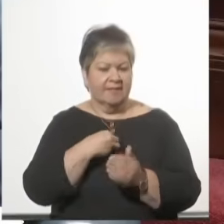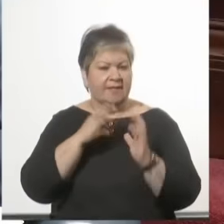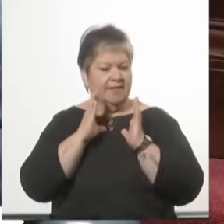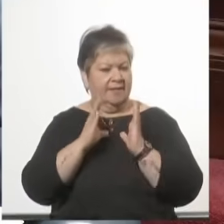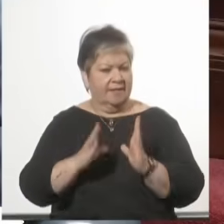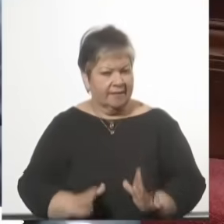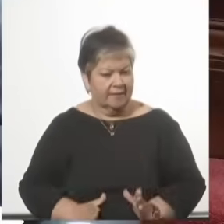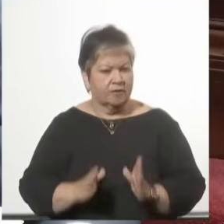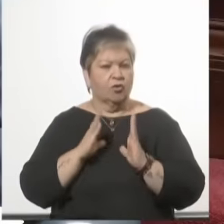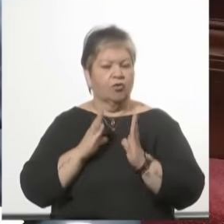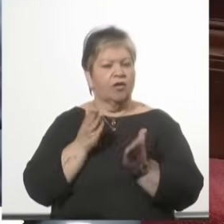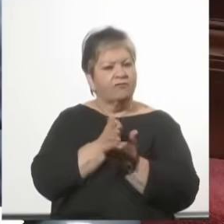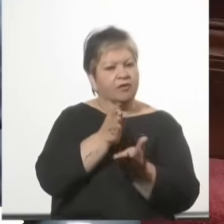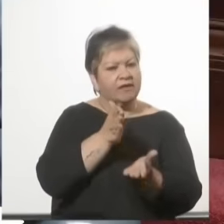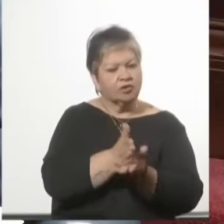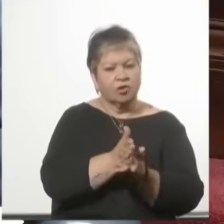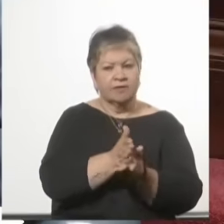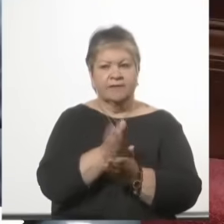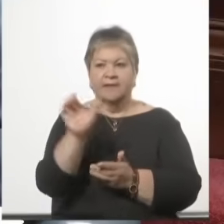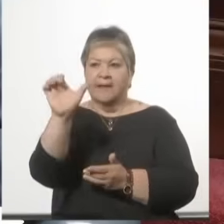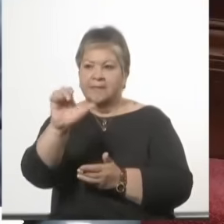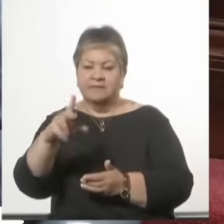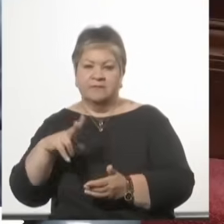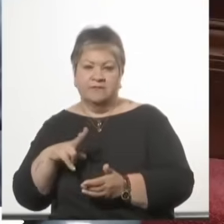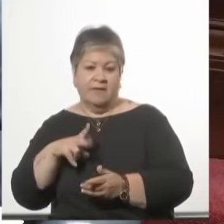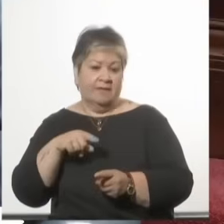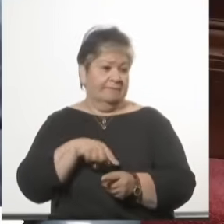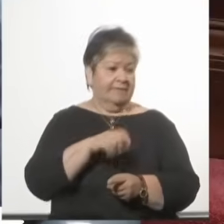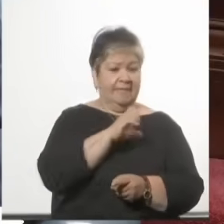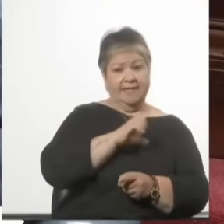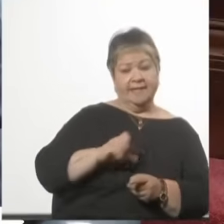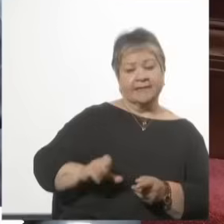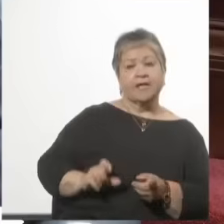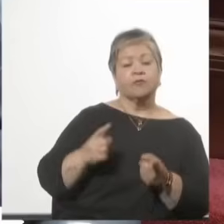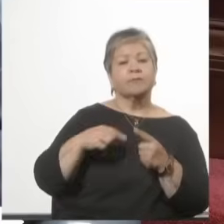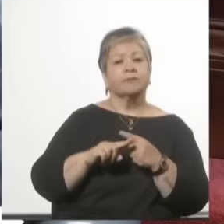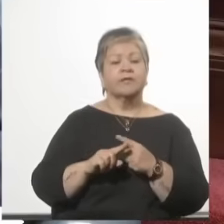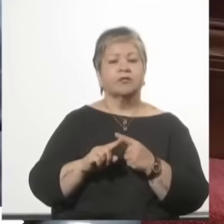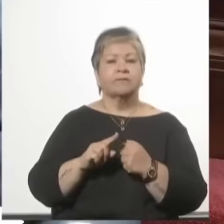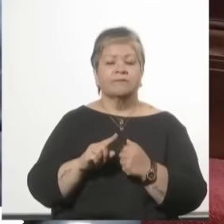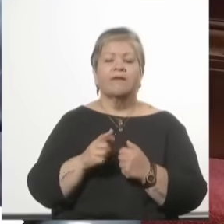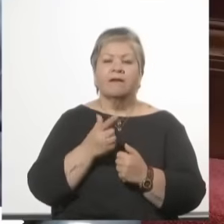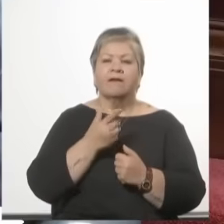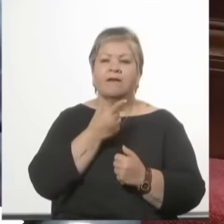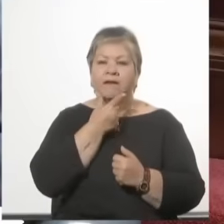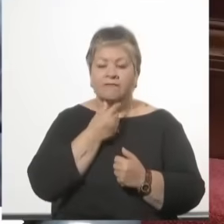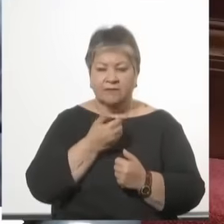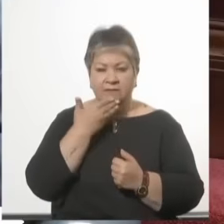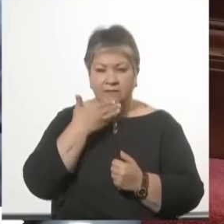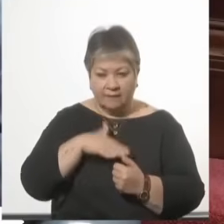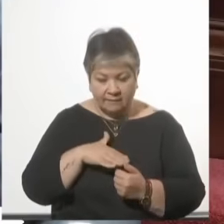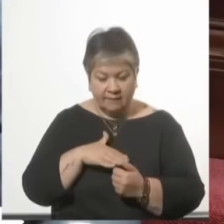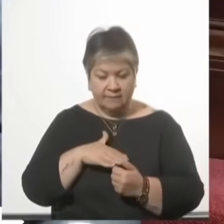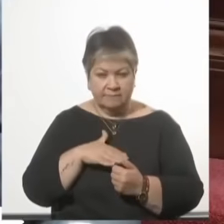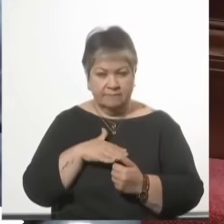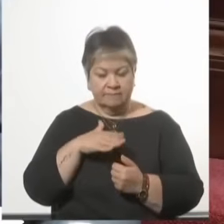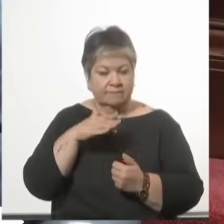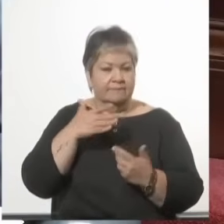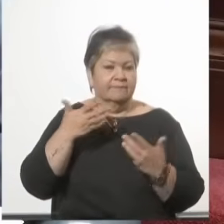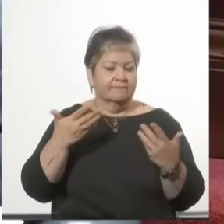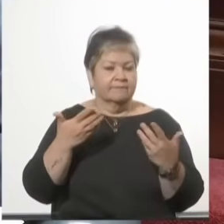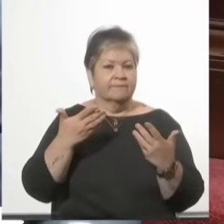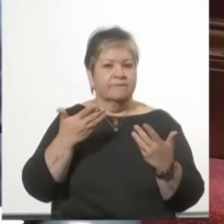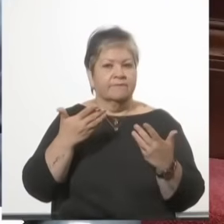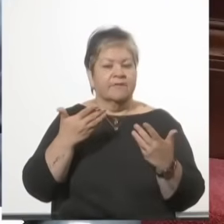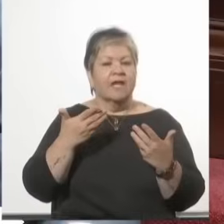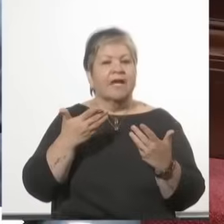de colaboración entre los sujetos otorgantes de un negocio jurídico, pero es muy fácil comprender a través del más elemental sentido común la enorme